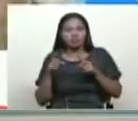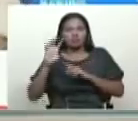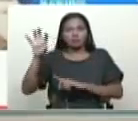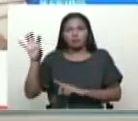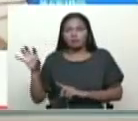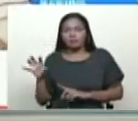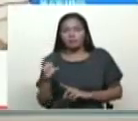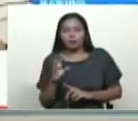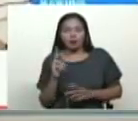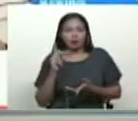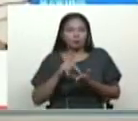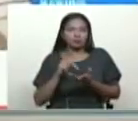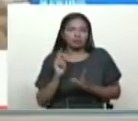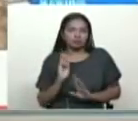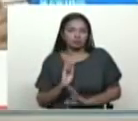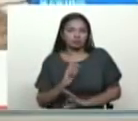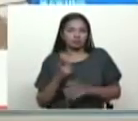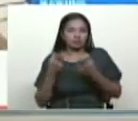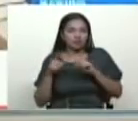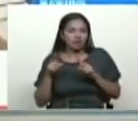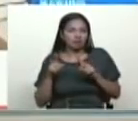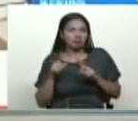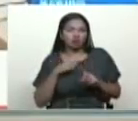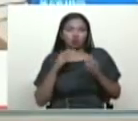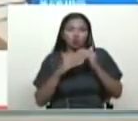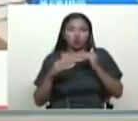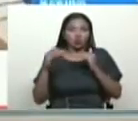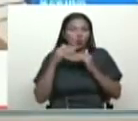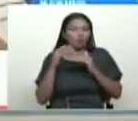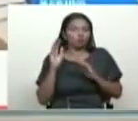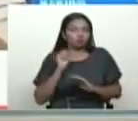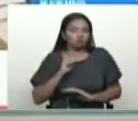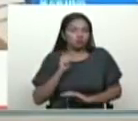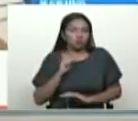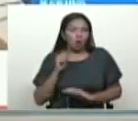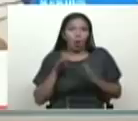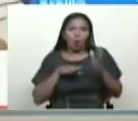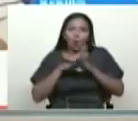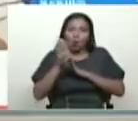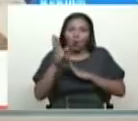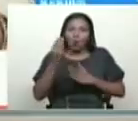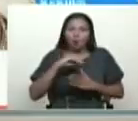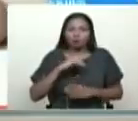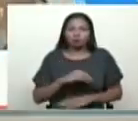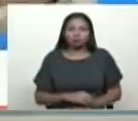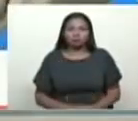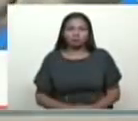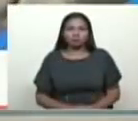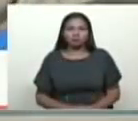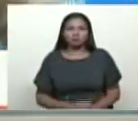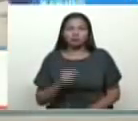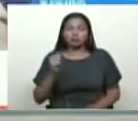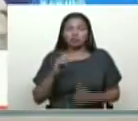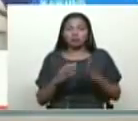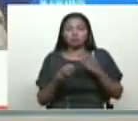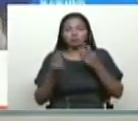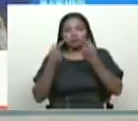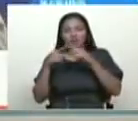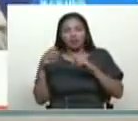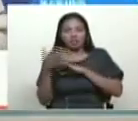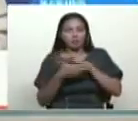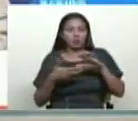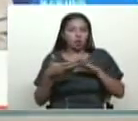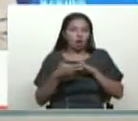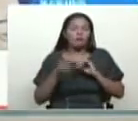que están presentes. Los hemos superado o hemos avanzado. Ah, ¿que nos han surgido estos problemas? Claro